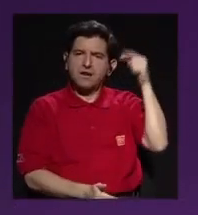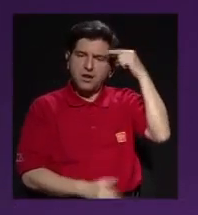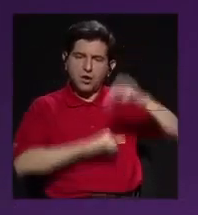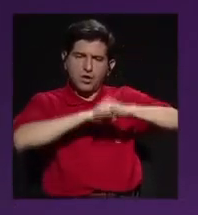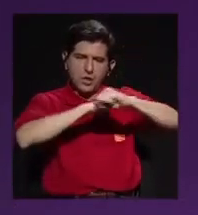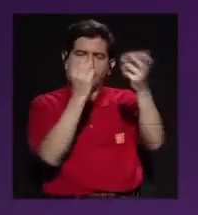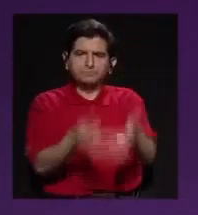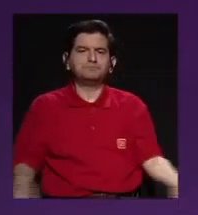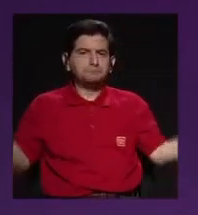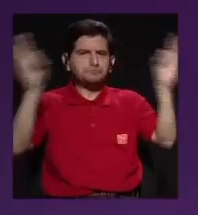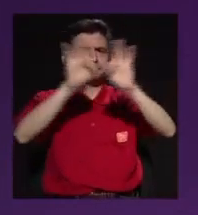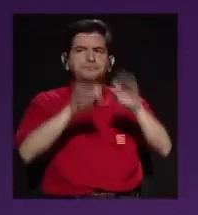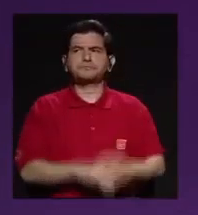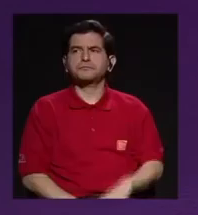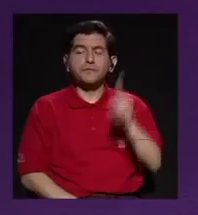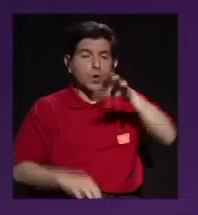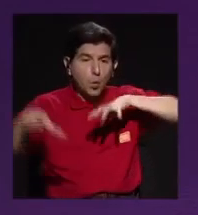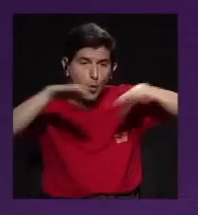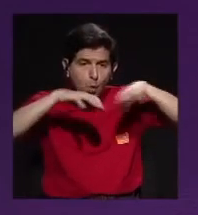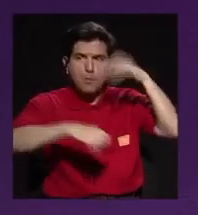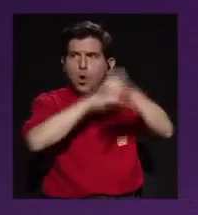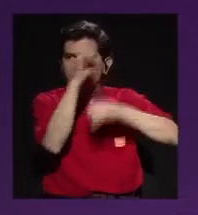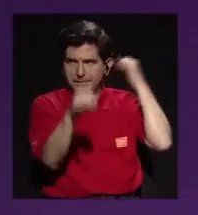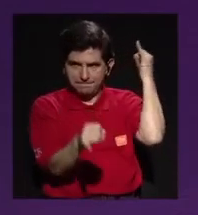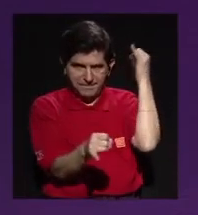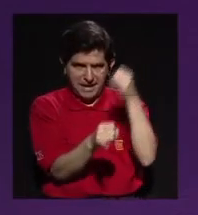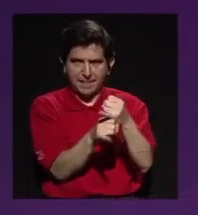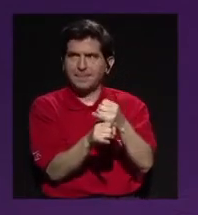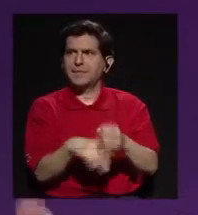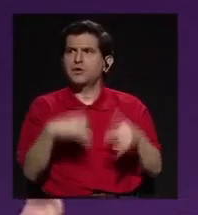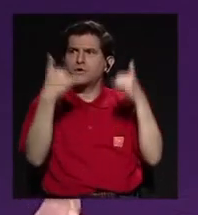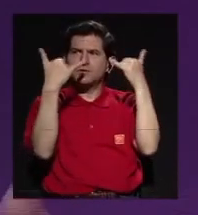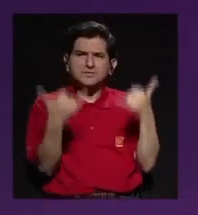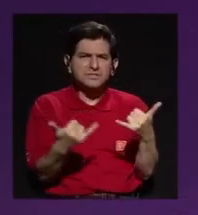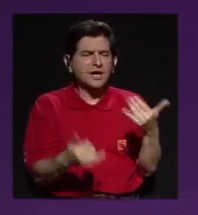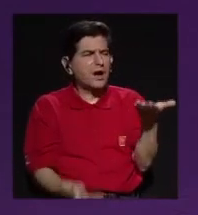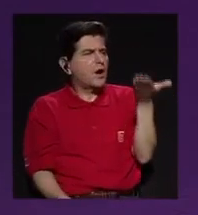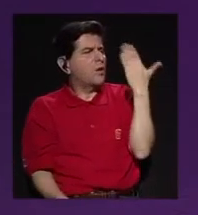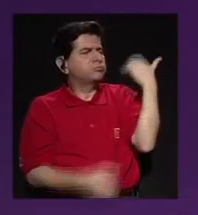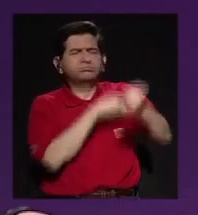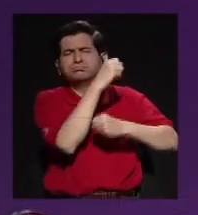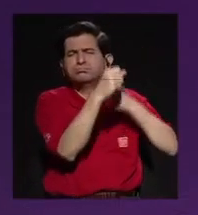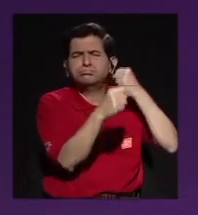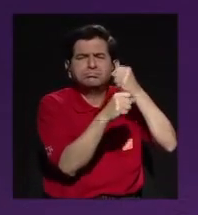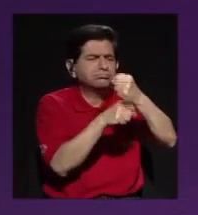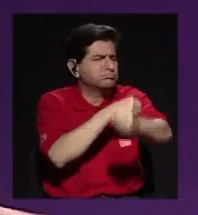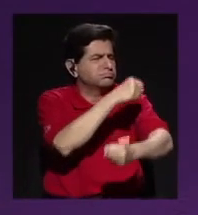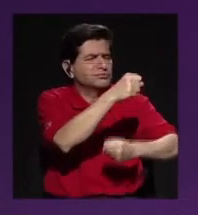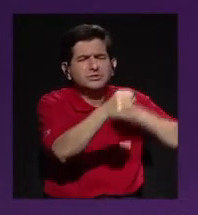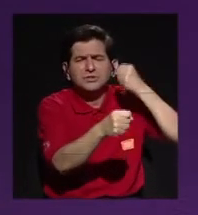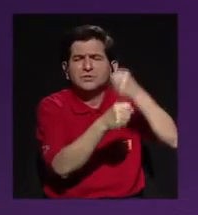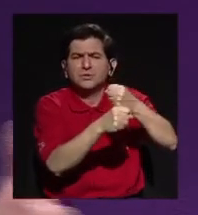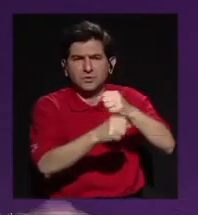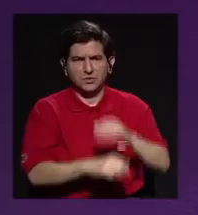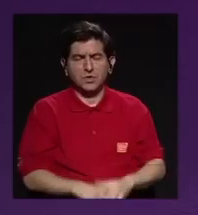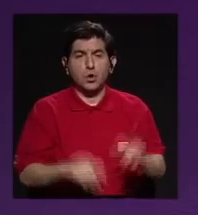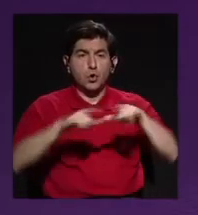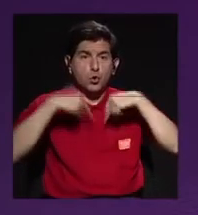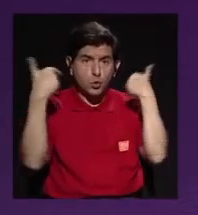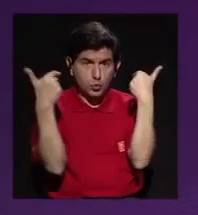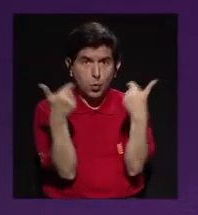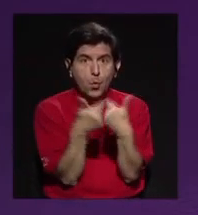es importante. Hay un movimiento internacional ya desde hace muchos años en el que